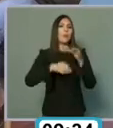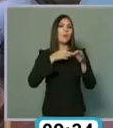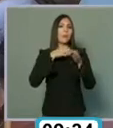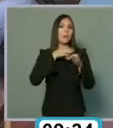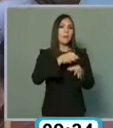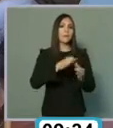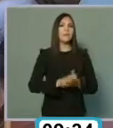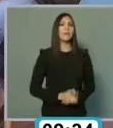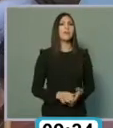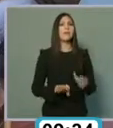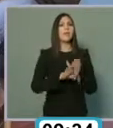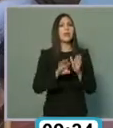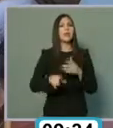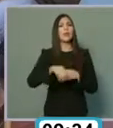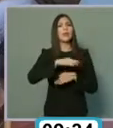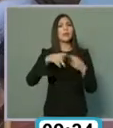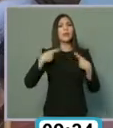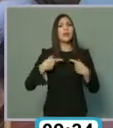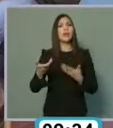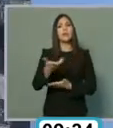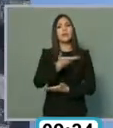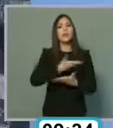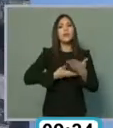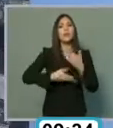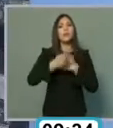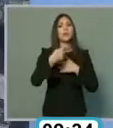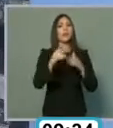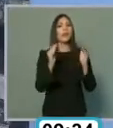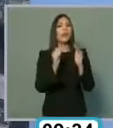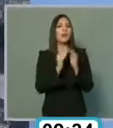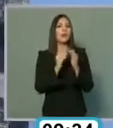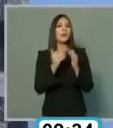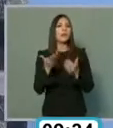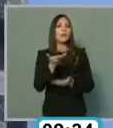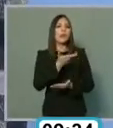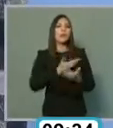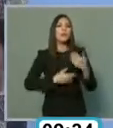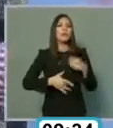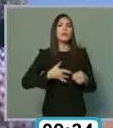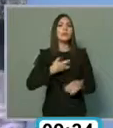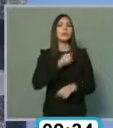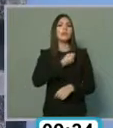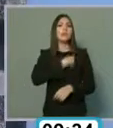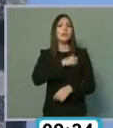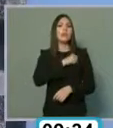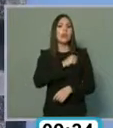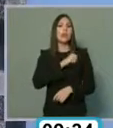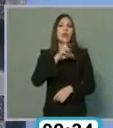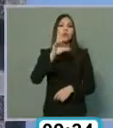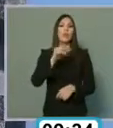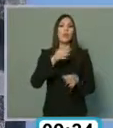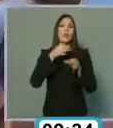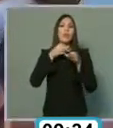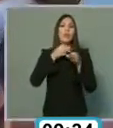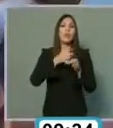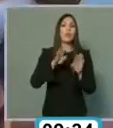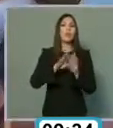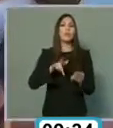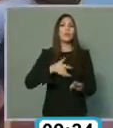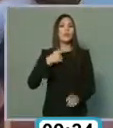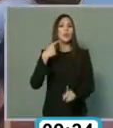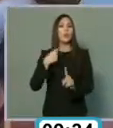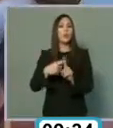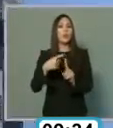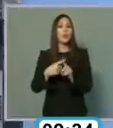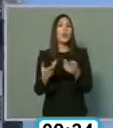hacer para que la convivencia desde casa sea pues una convivencia sana, libre de adicciones, con habilidades positivas? ¿Cómo